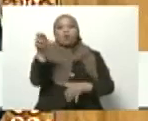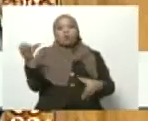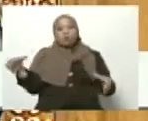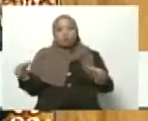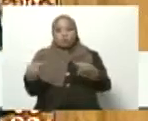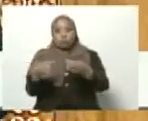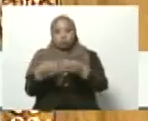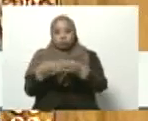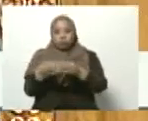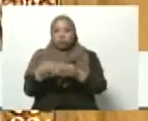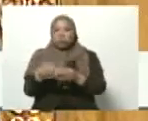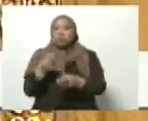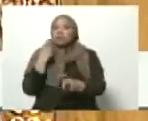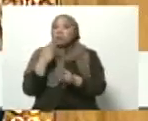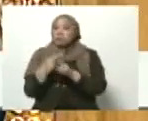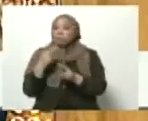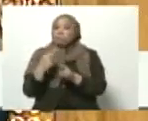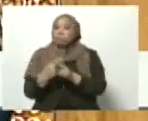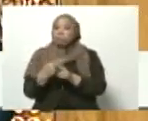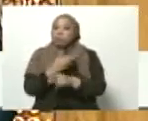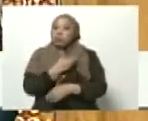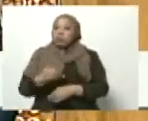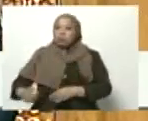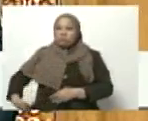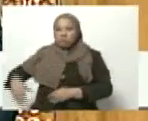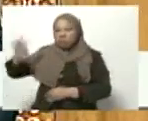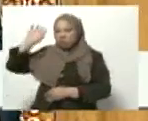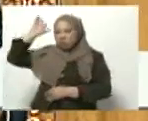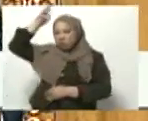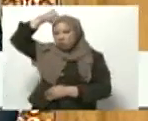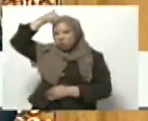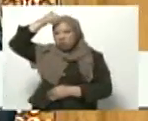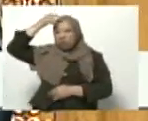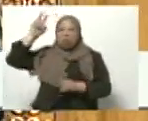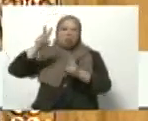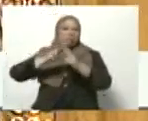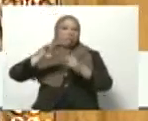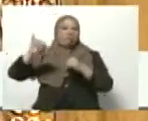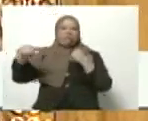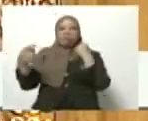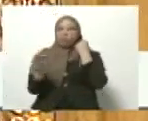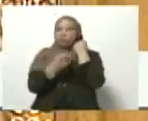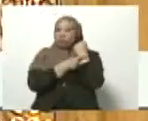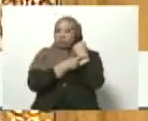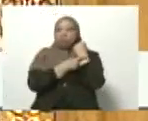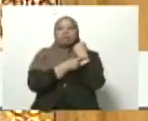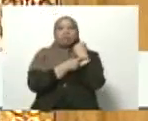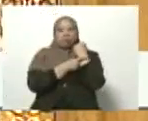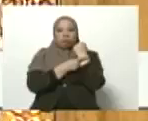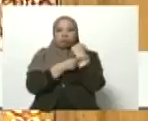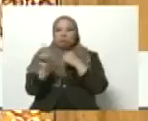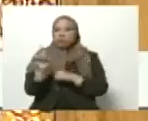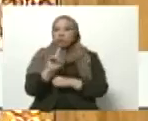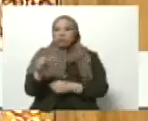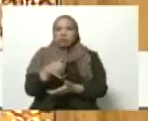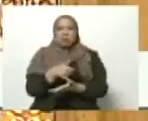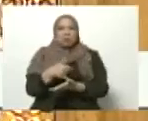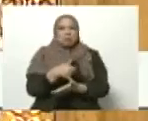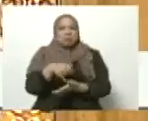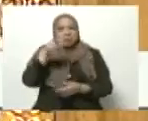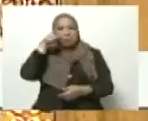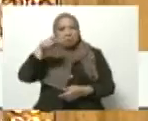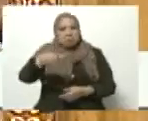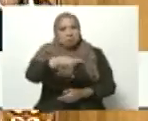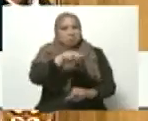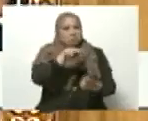muy grave, Trump ya no creía en Guaidó. Todos los informes de la CIA, él mismo dice, Guaidó no tiene popularidad, Guaidó